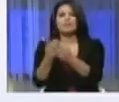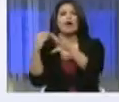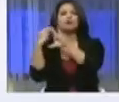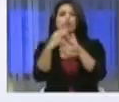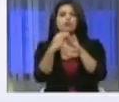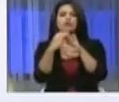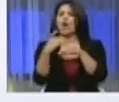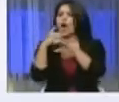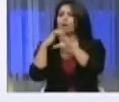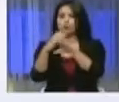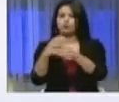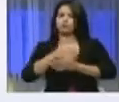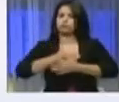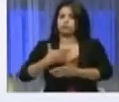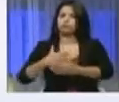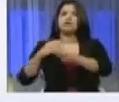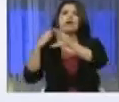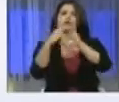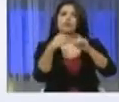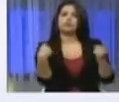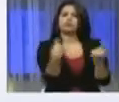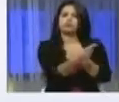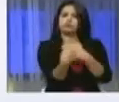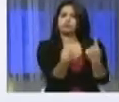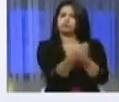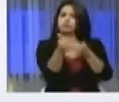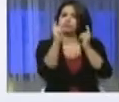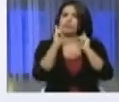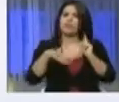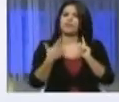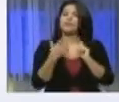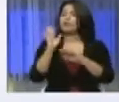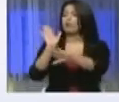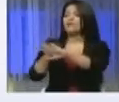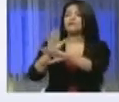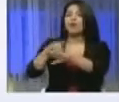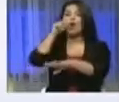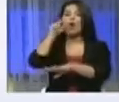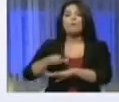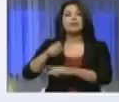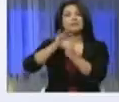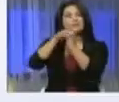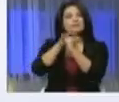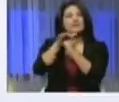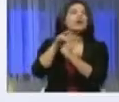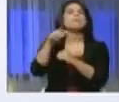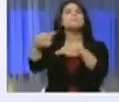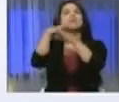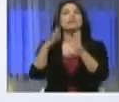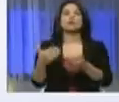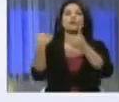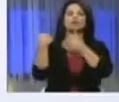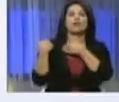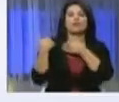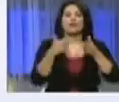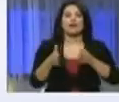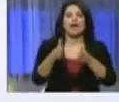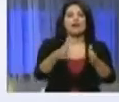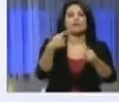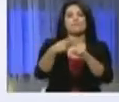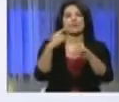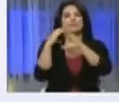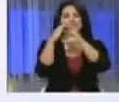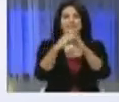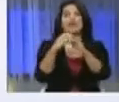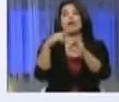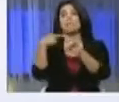todos los pasos fronterizos. Ya le he dado instrucciones a Ricardo Molina, ministro de Transporte y vicepresidente de